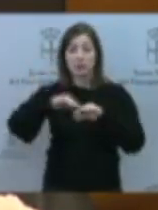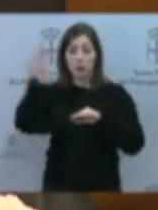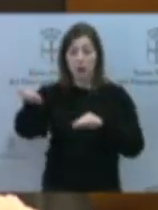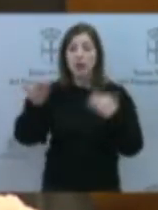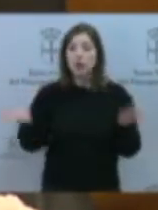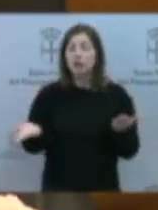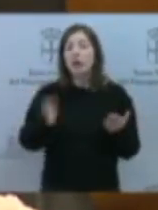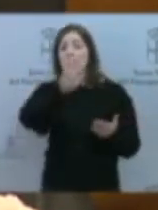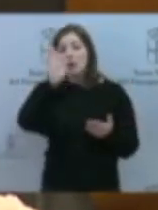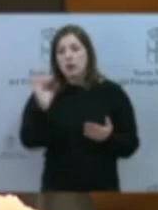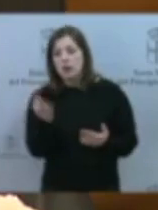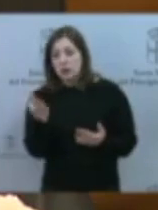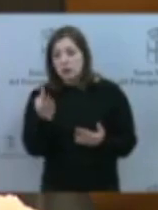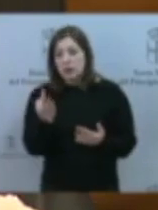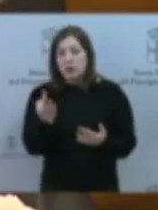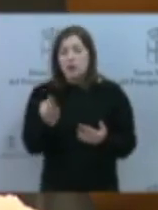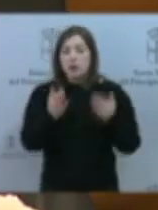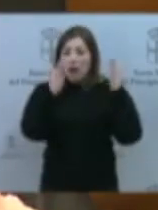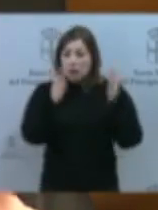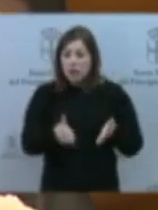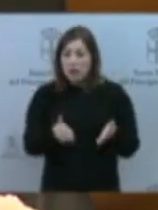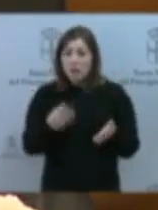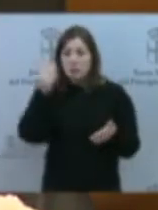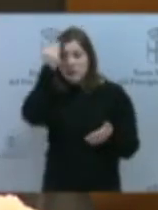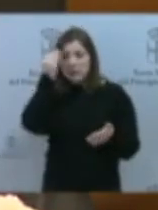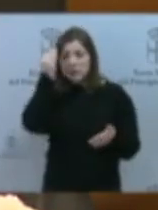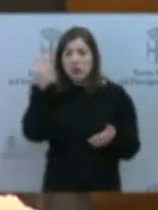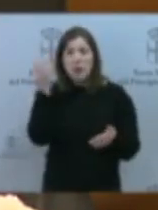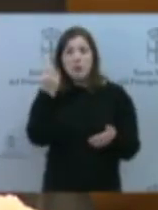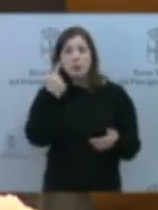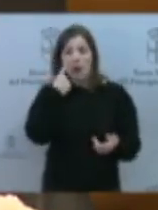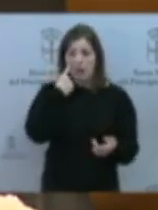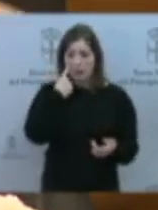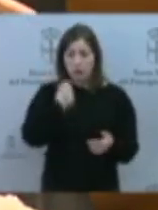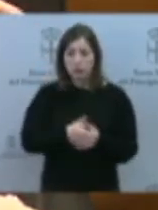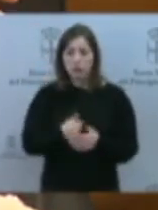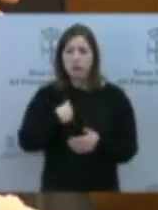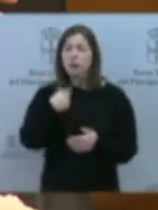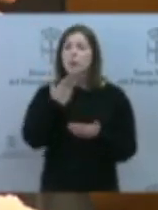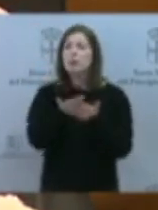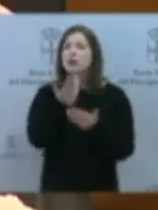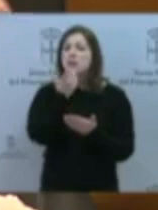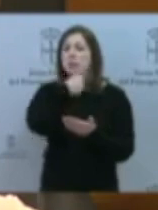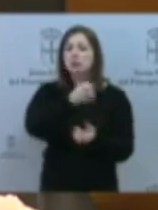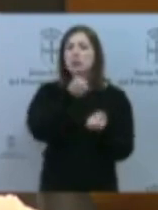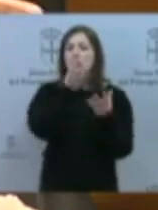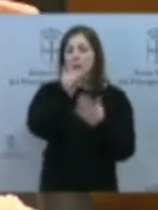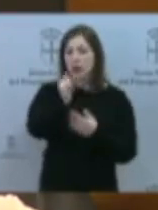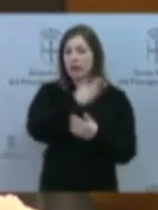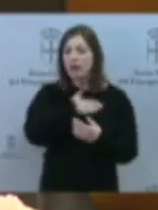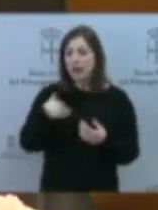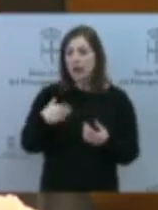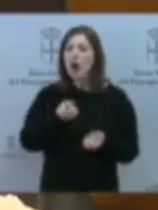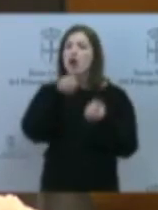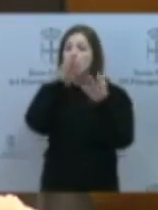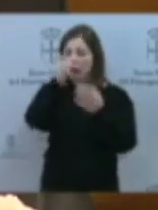en este caso creemos que tenemos que estar en guardia. Yo lo que le pido es que si tiene una información que quiera compartir en esta Junta General, este es el momento para decir